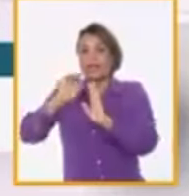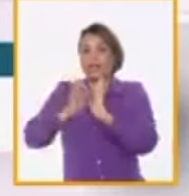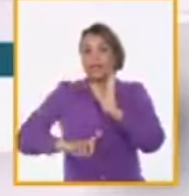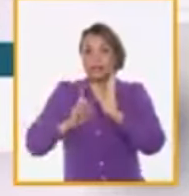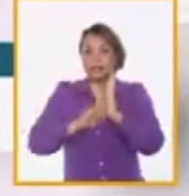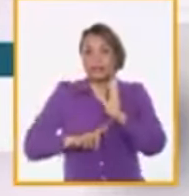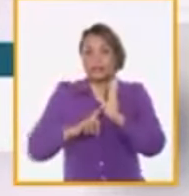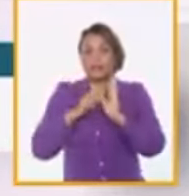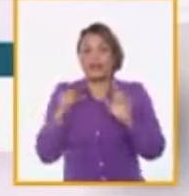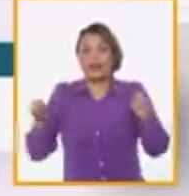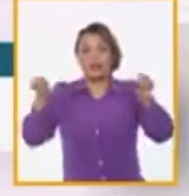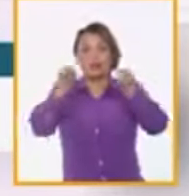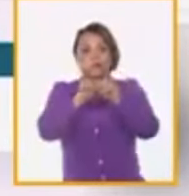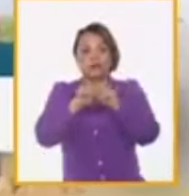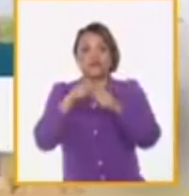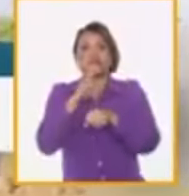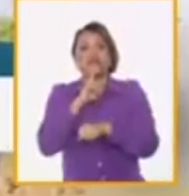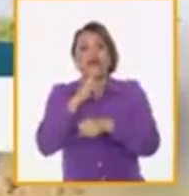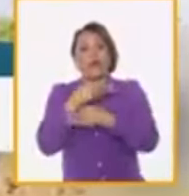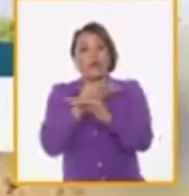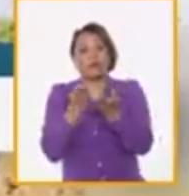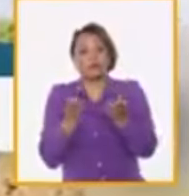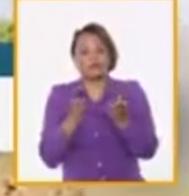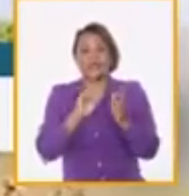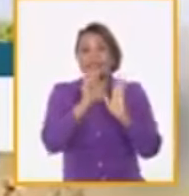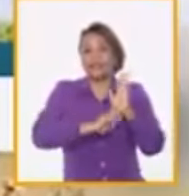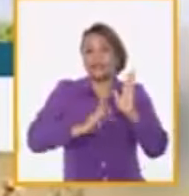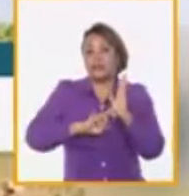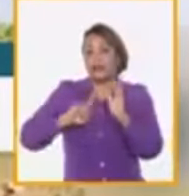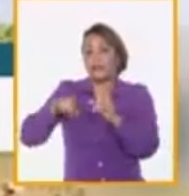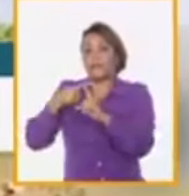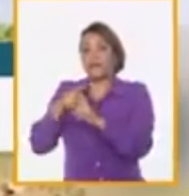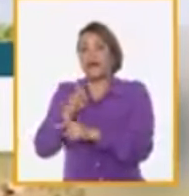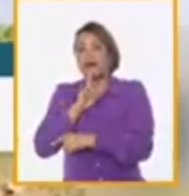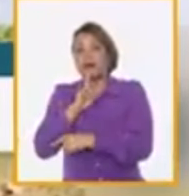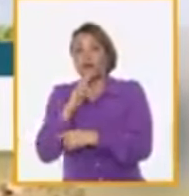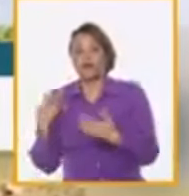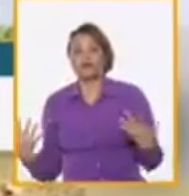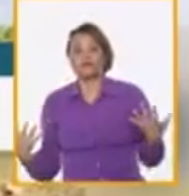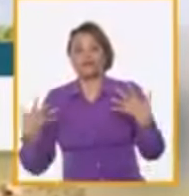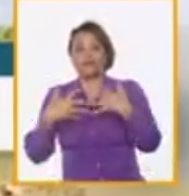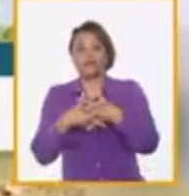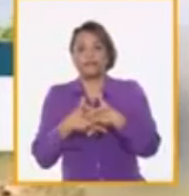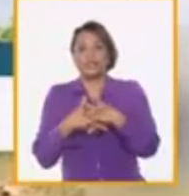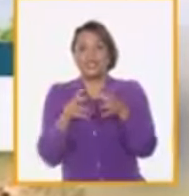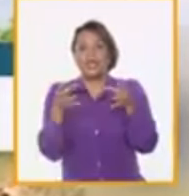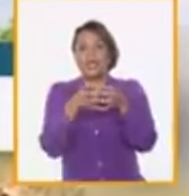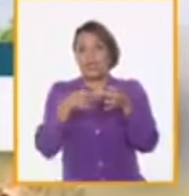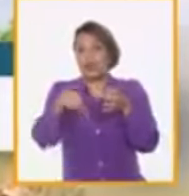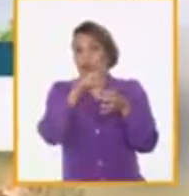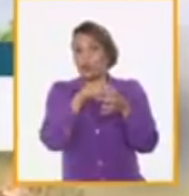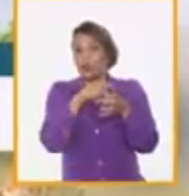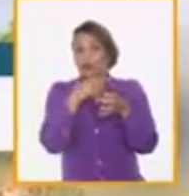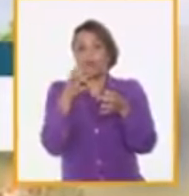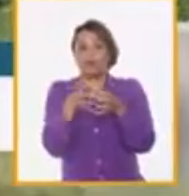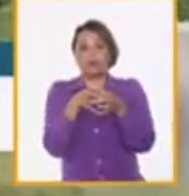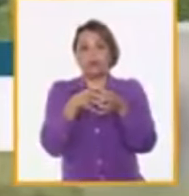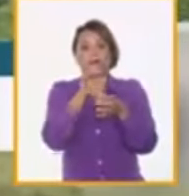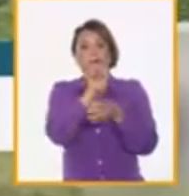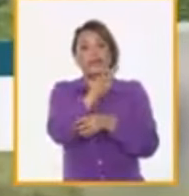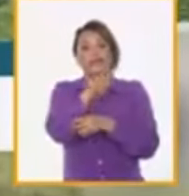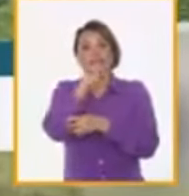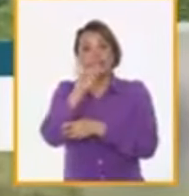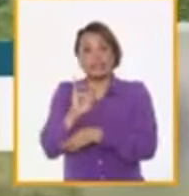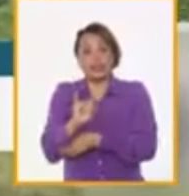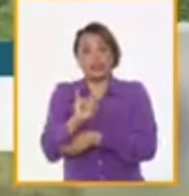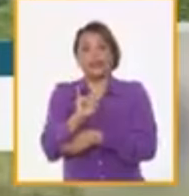infraestructuras hidráulicas. Las brigadas, comandante Faustino Pérez Hernández, ocuparon 26 grupos de trabajo